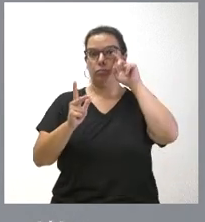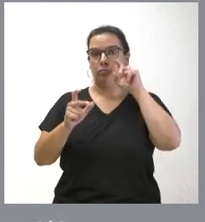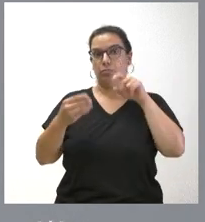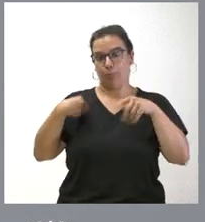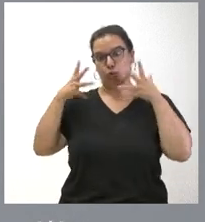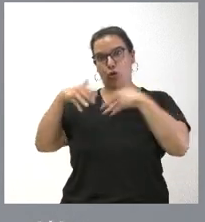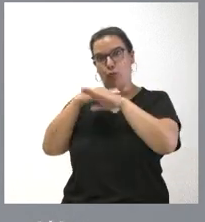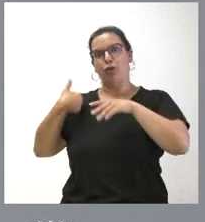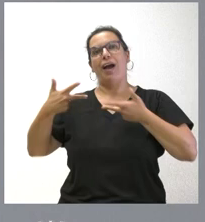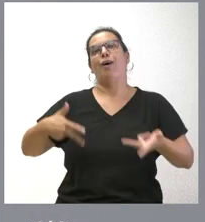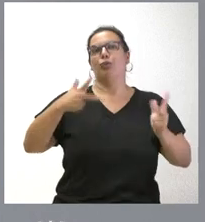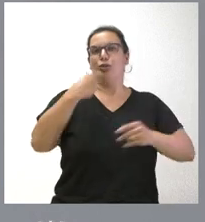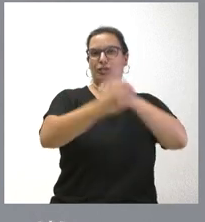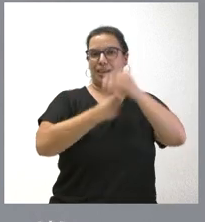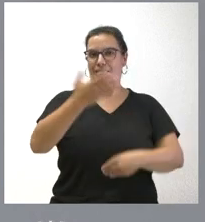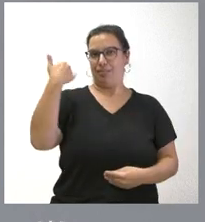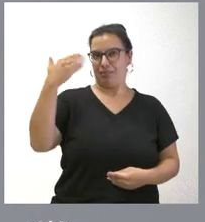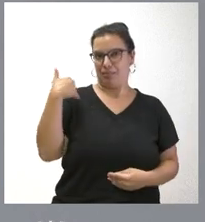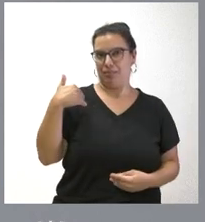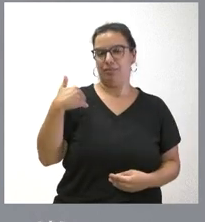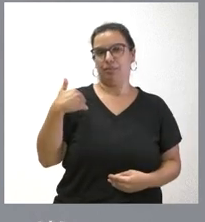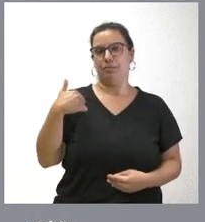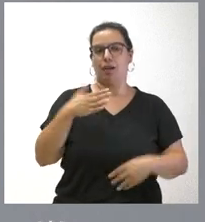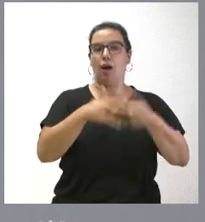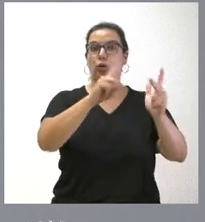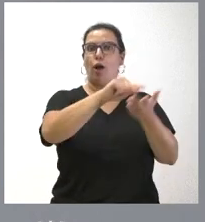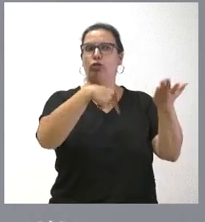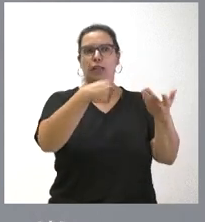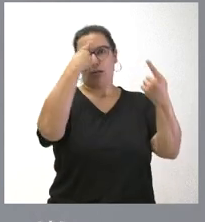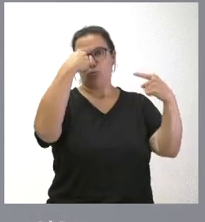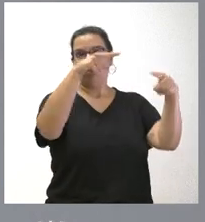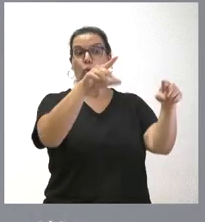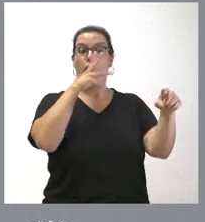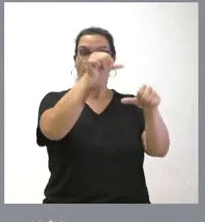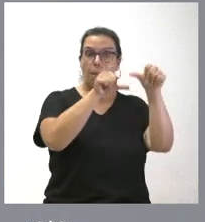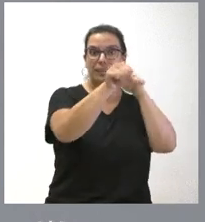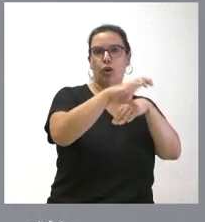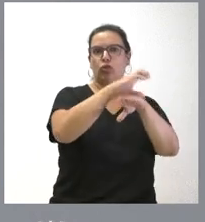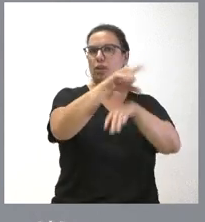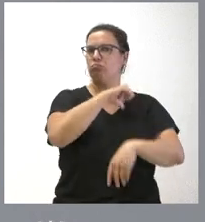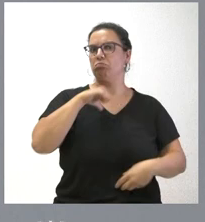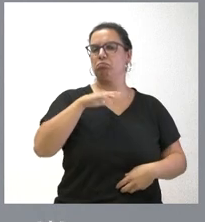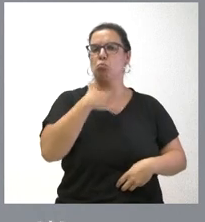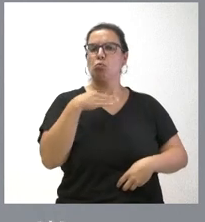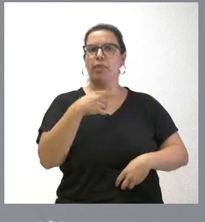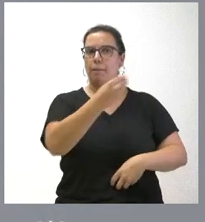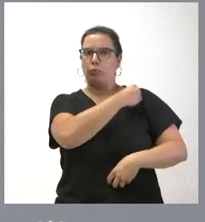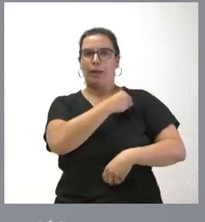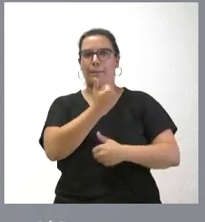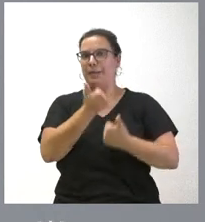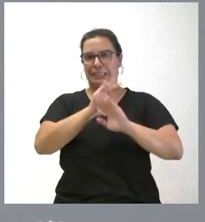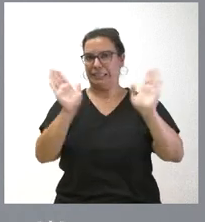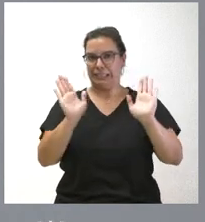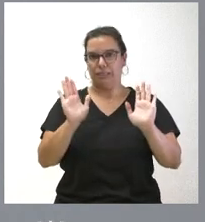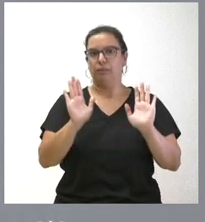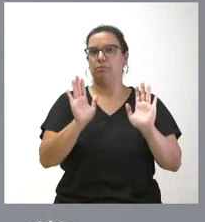de Castilla se ha hecho en su momento mediante la autorización para contratar a partir de la consejería digamos que tiene capacidad Autónoma sin volver a consultar ya a la junta de